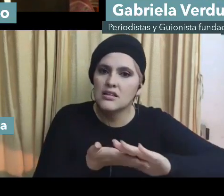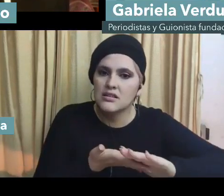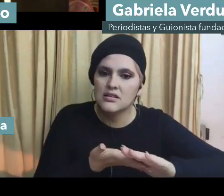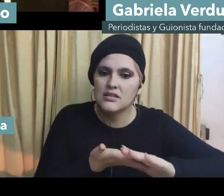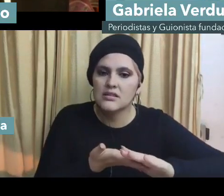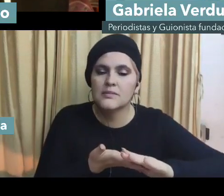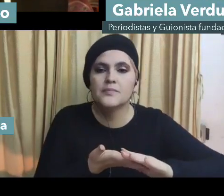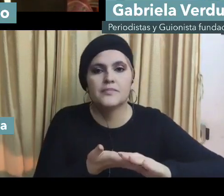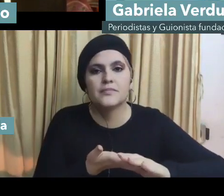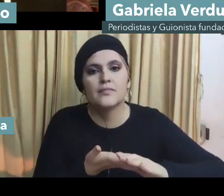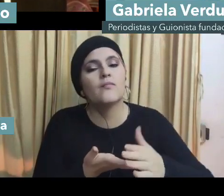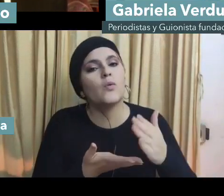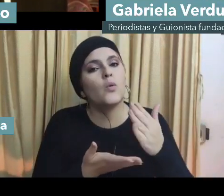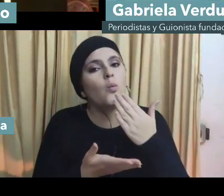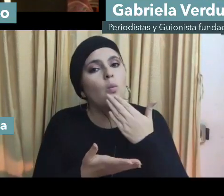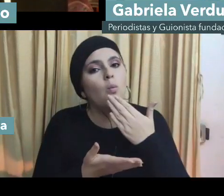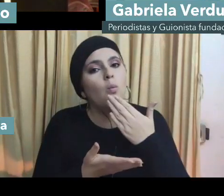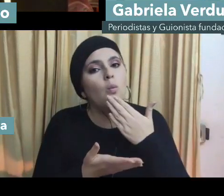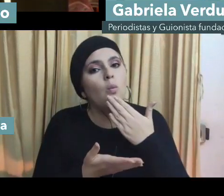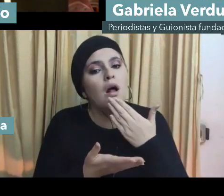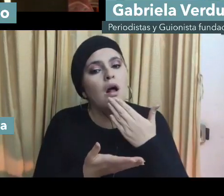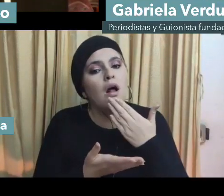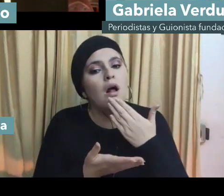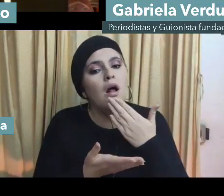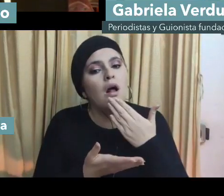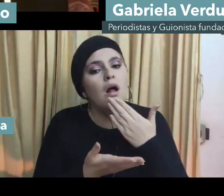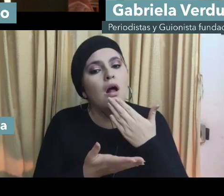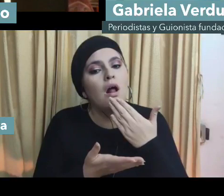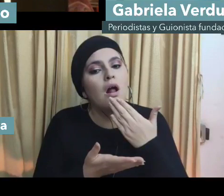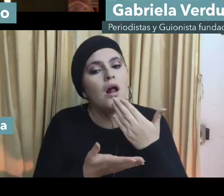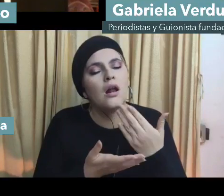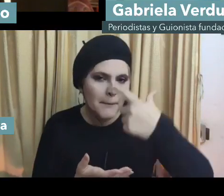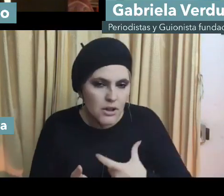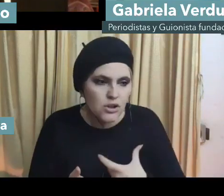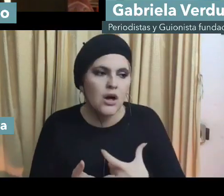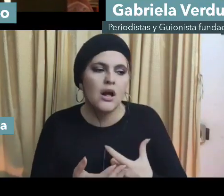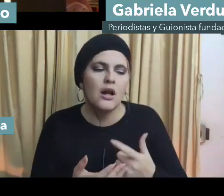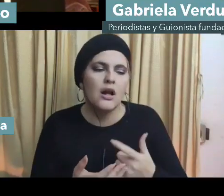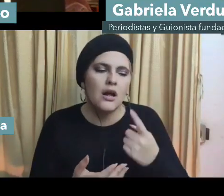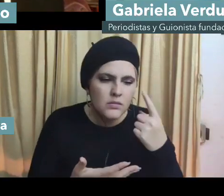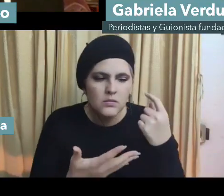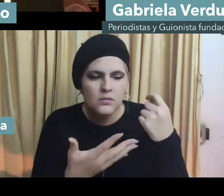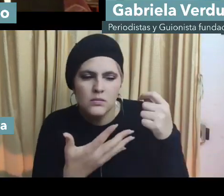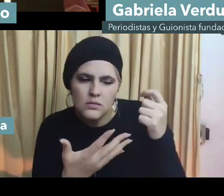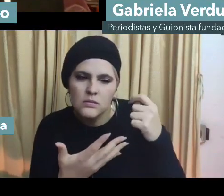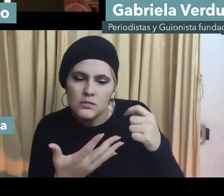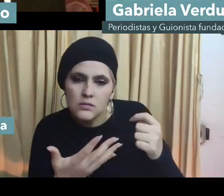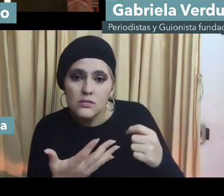ser, digamos, hecha por gente con mucha experiencia.